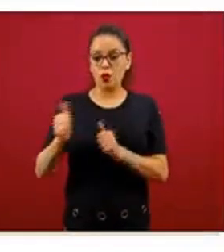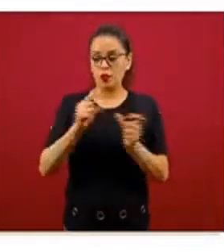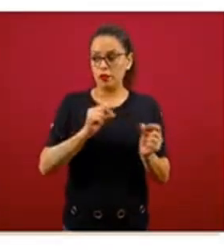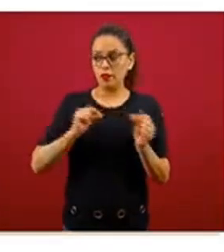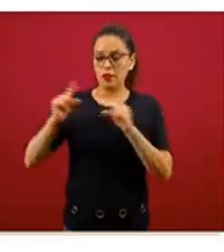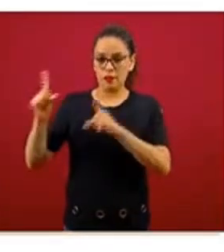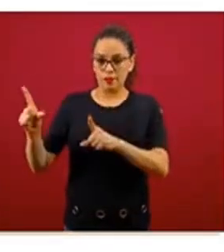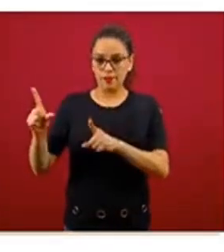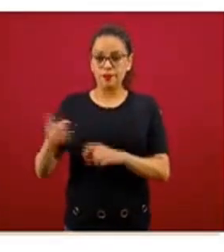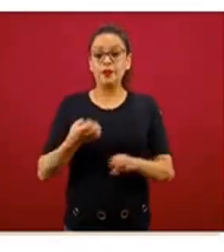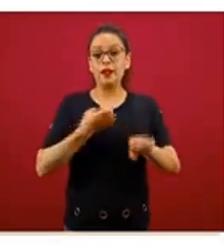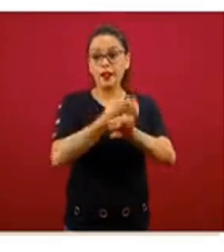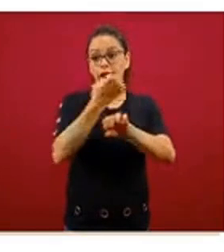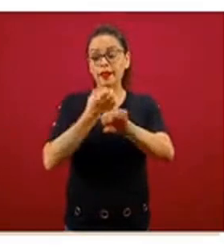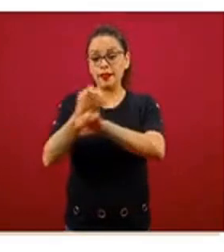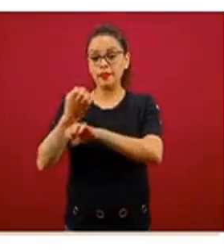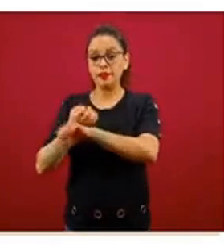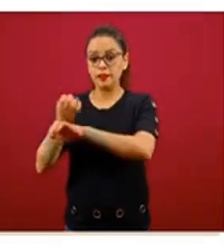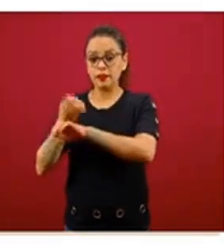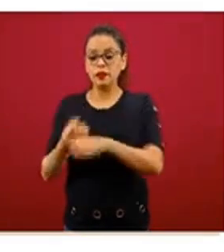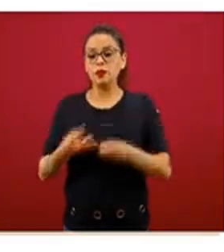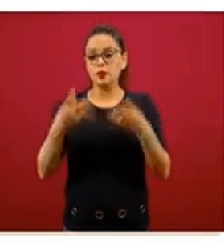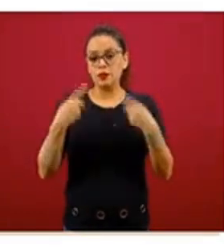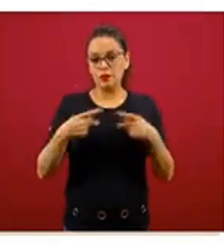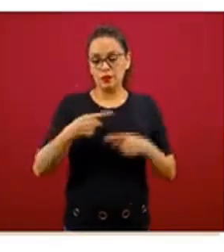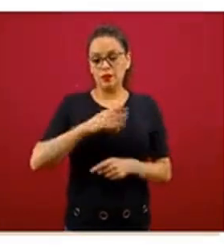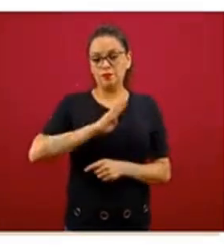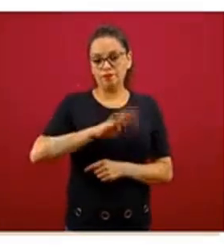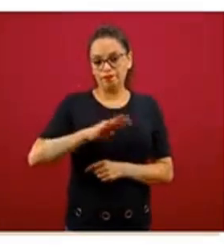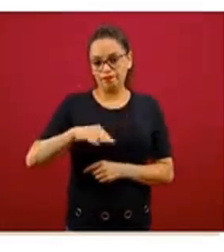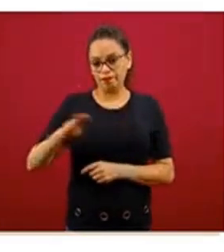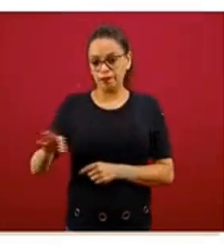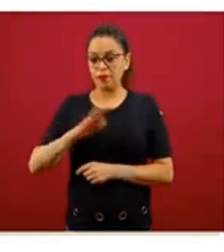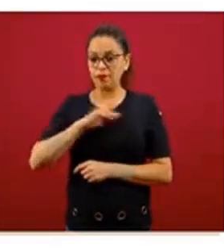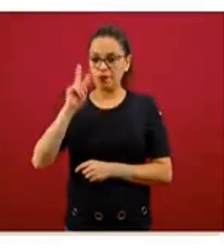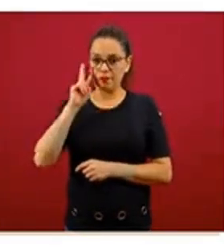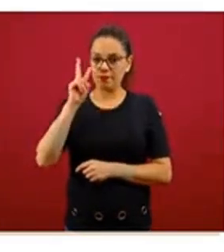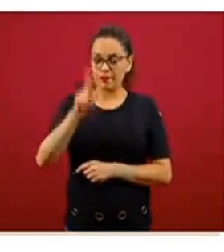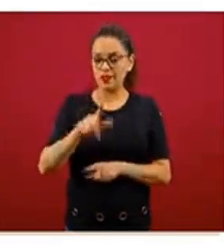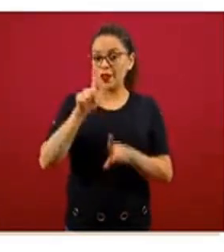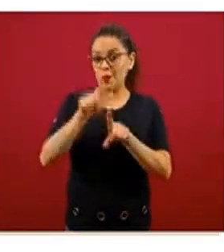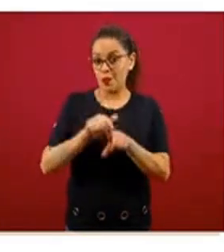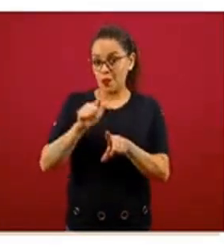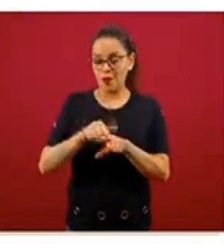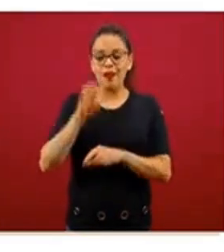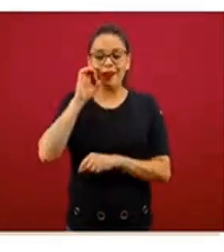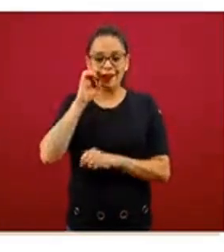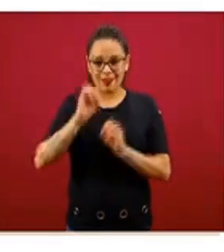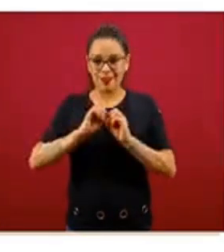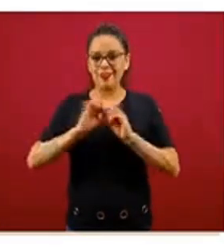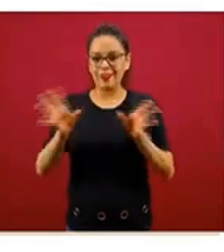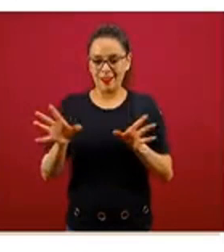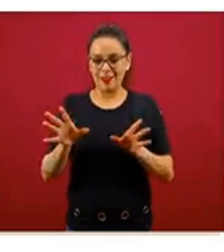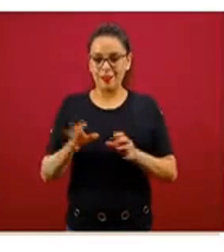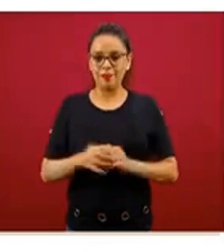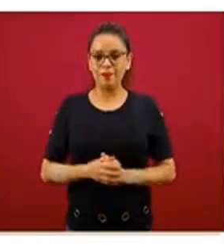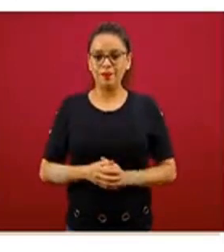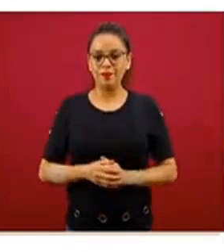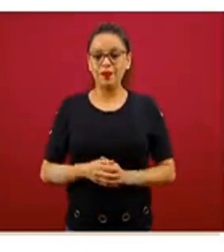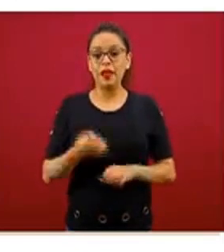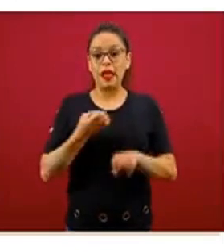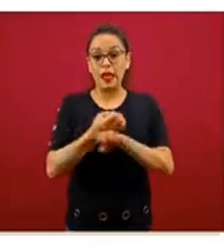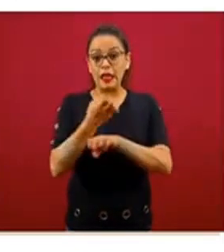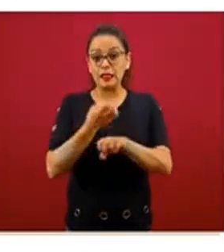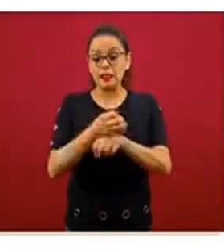por entidad federativa, y a la vez también podemos notar, en función de ese color naranja claro, que entidades